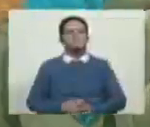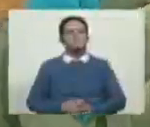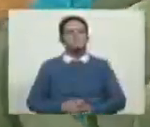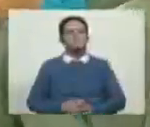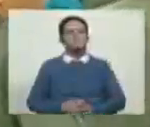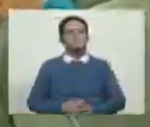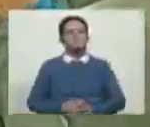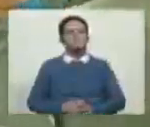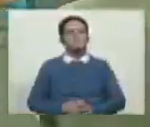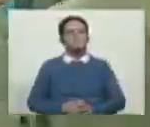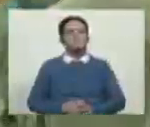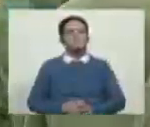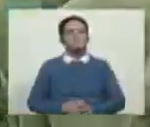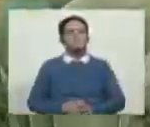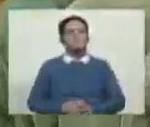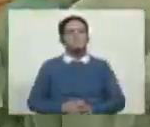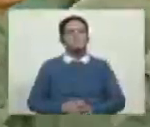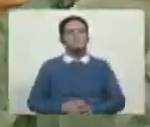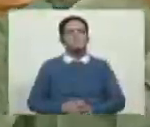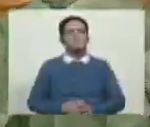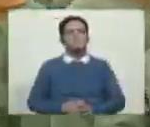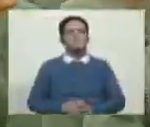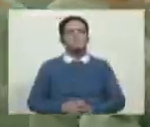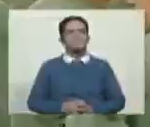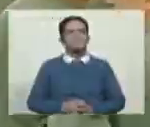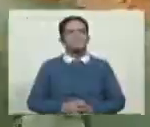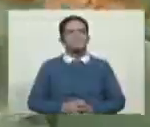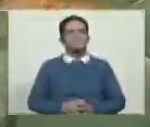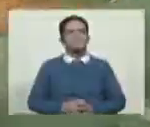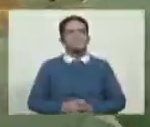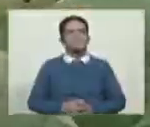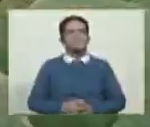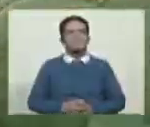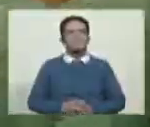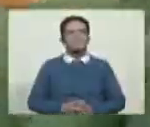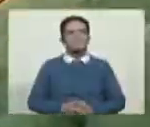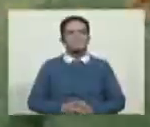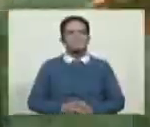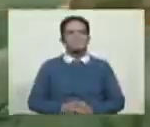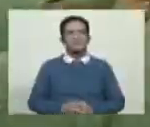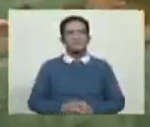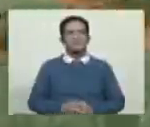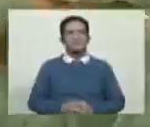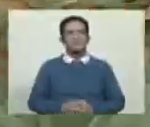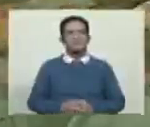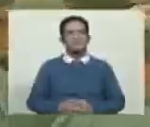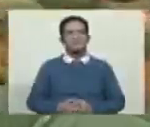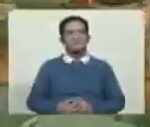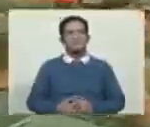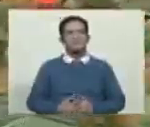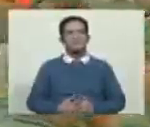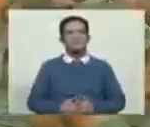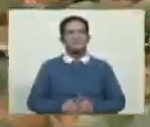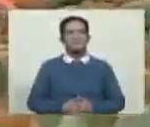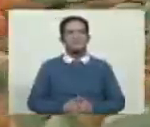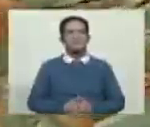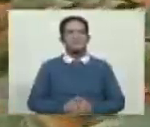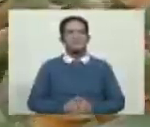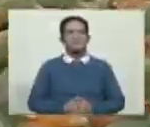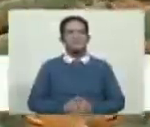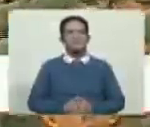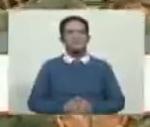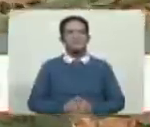parte entonces de las imágenes del recorrido que realizan para acompañar al presidente